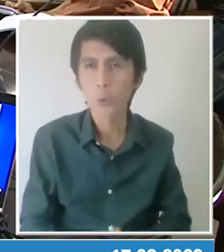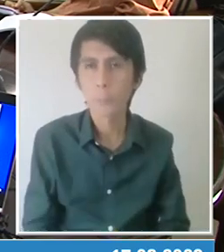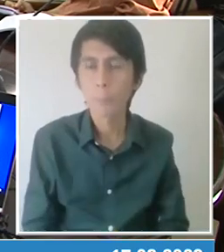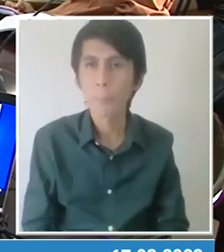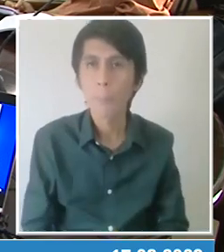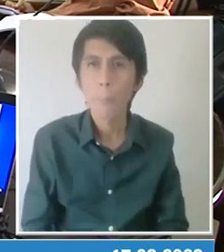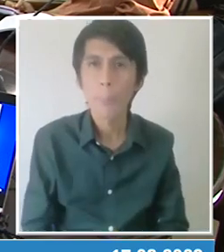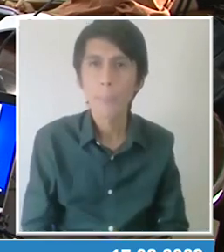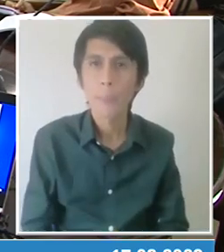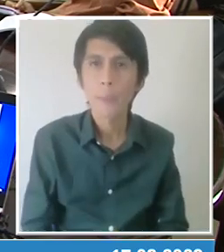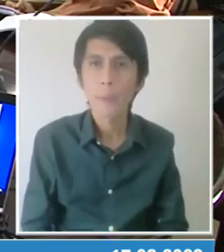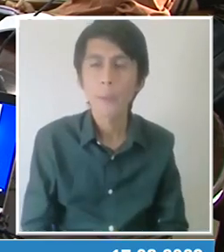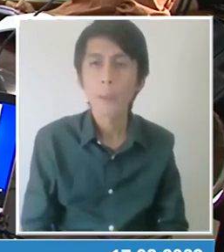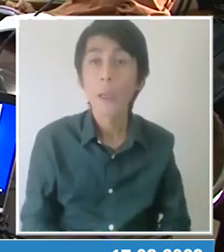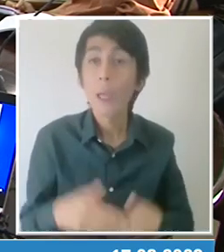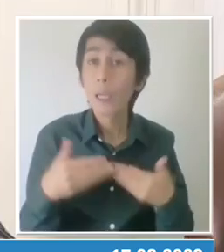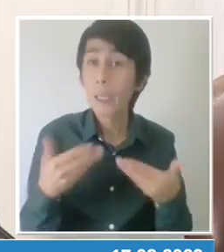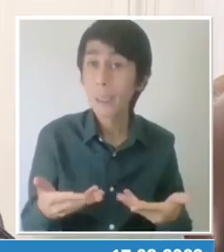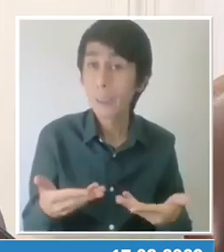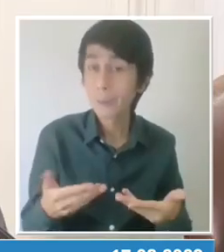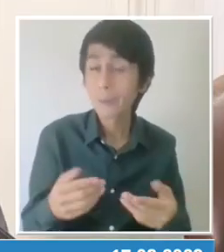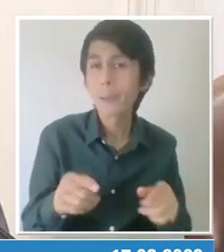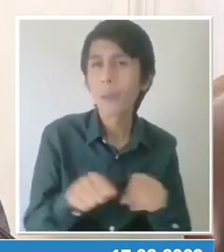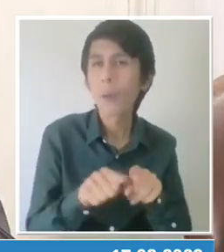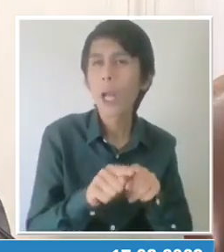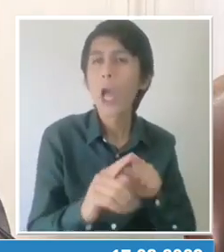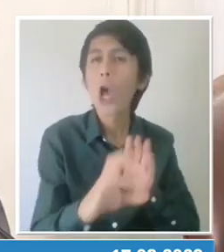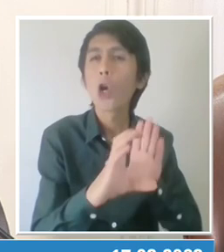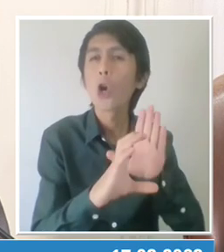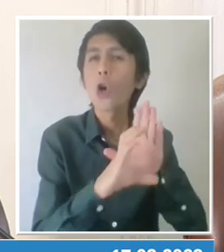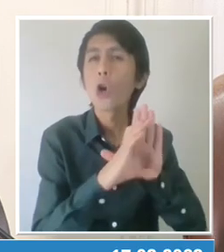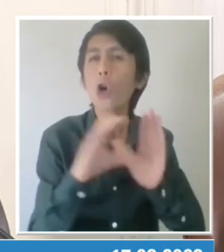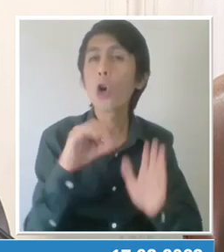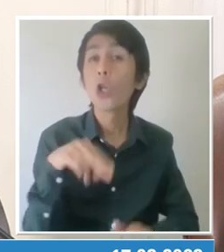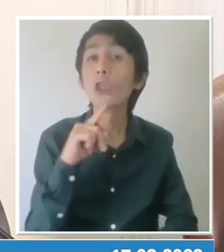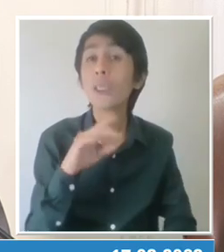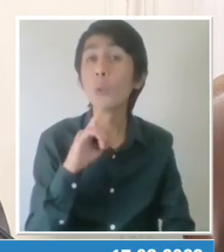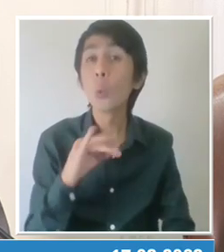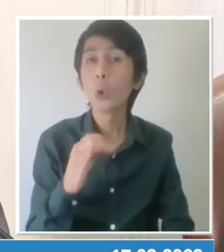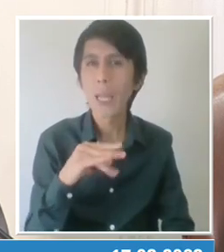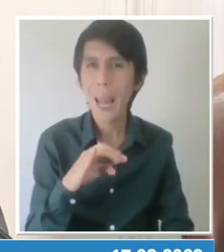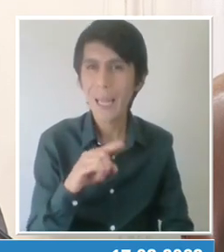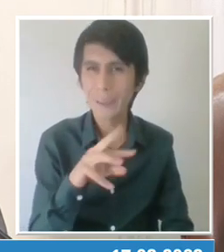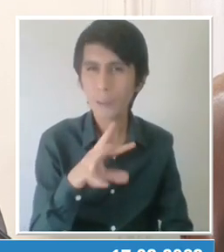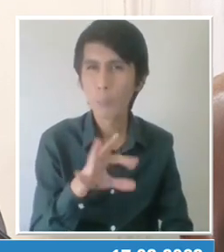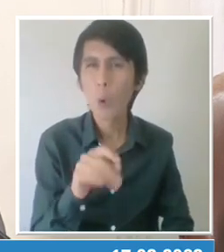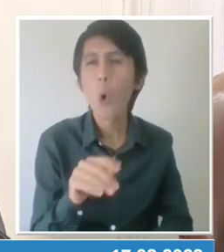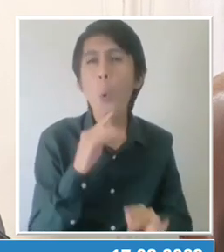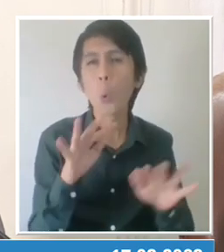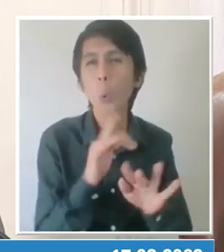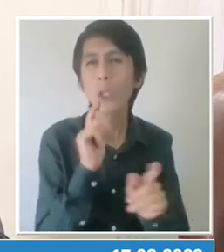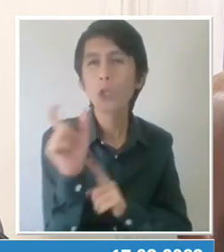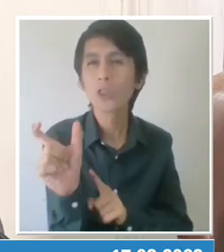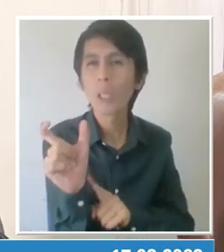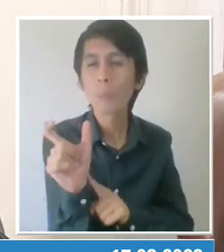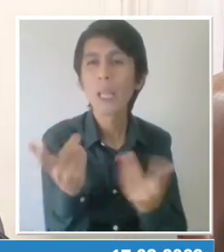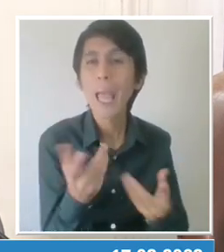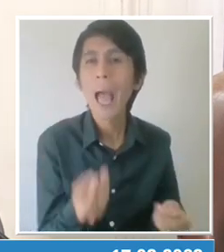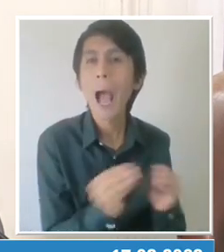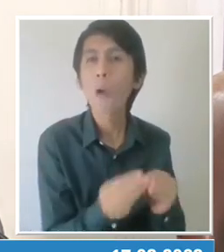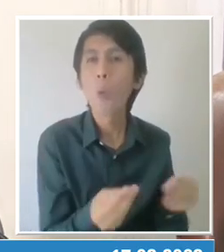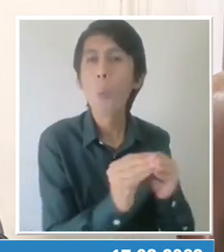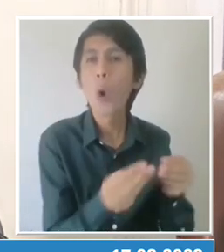que tiene el constitucionalismo, que es acumulativo. Chile es un ejemplo notable de